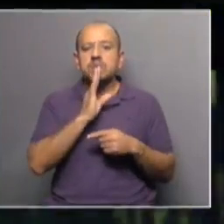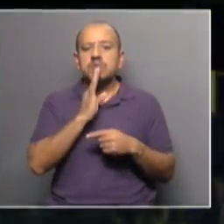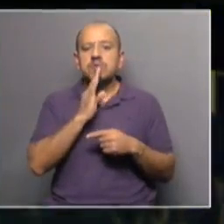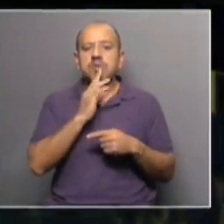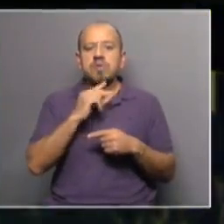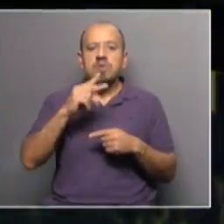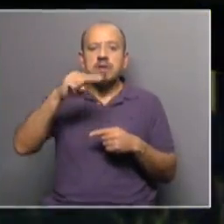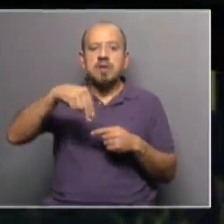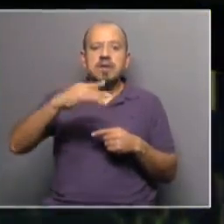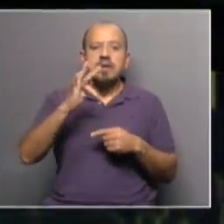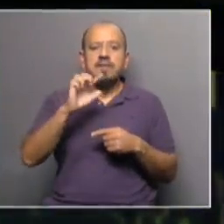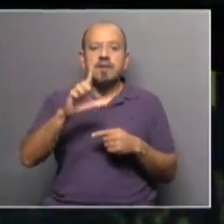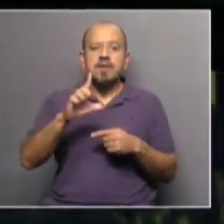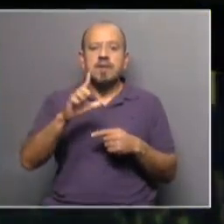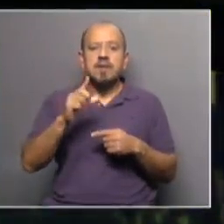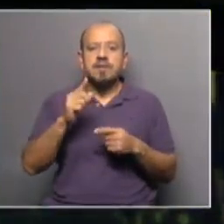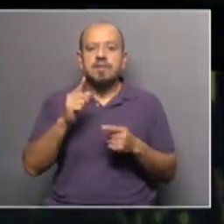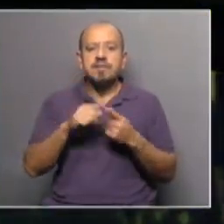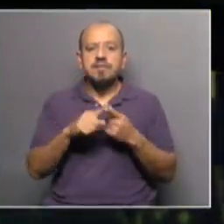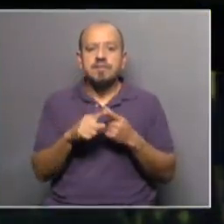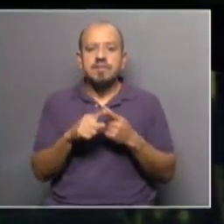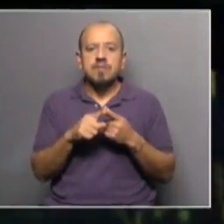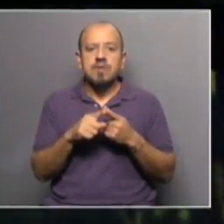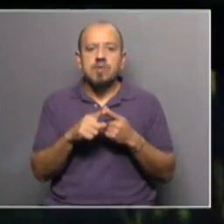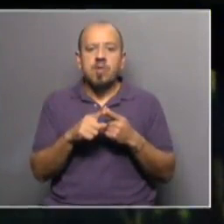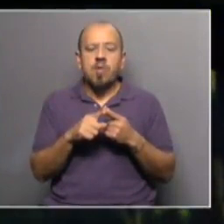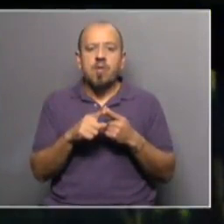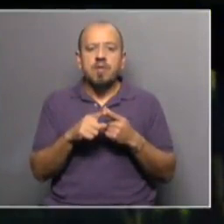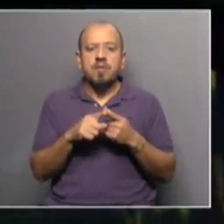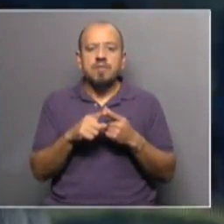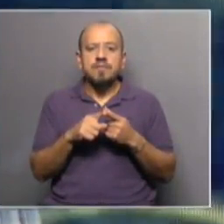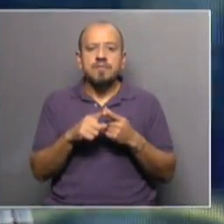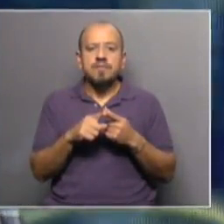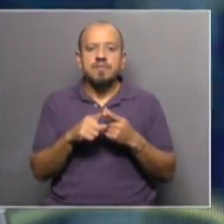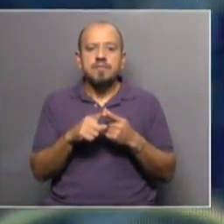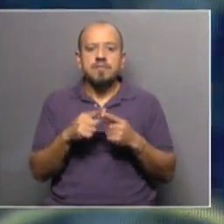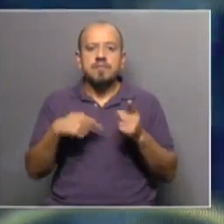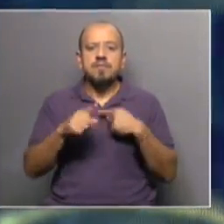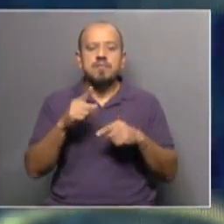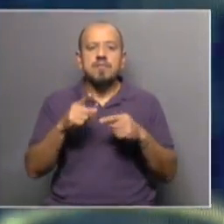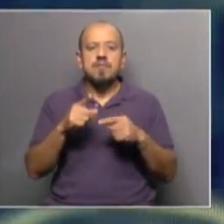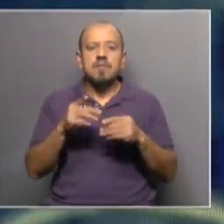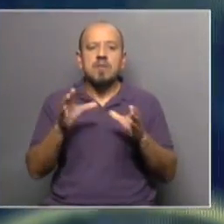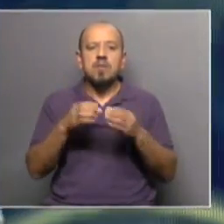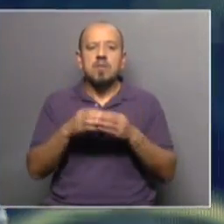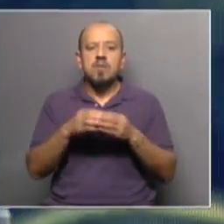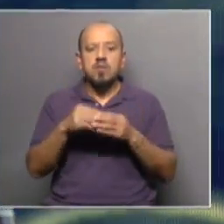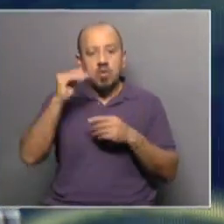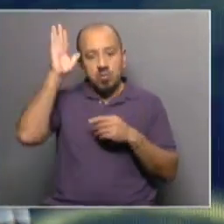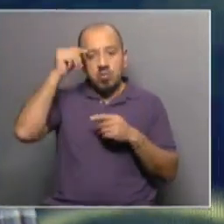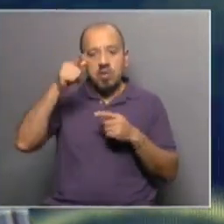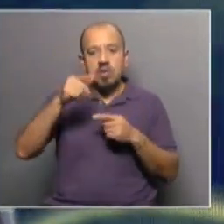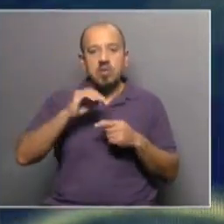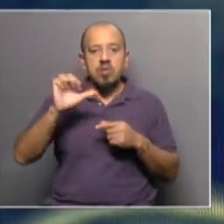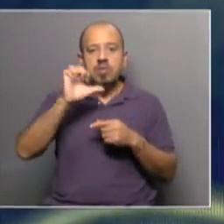la NFL, que está mucho más vinculado a cierto sector del Partido Republicano y